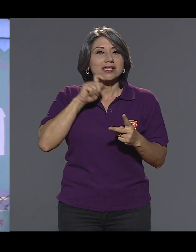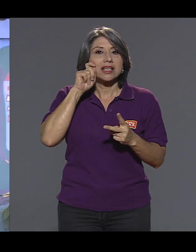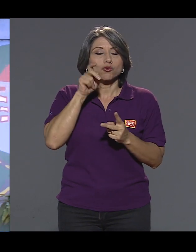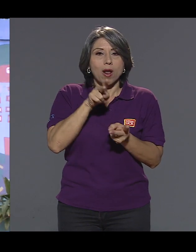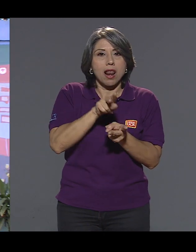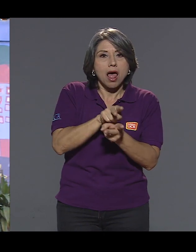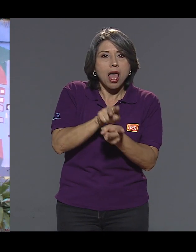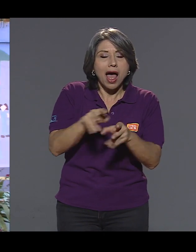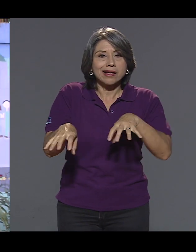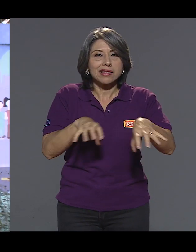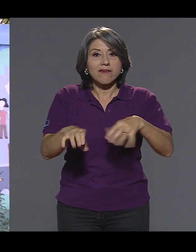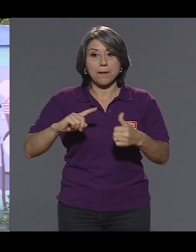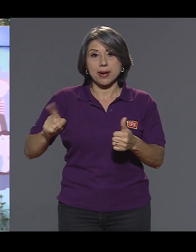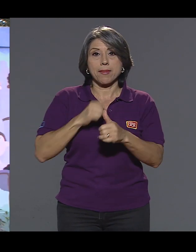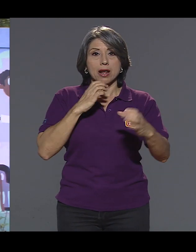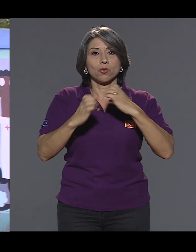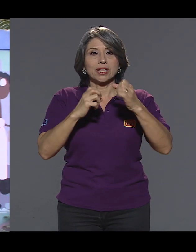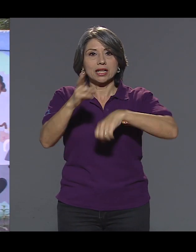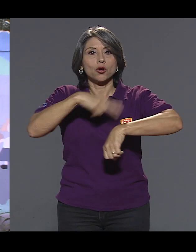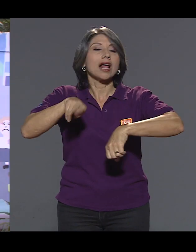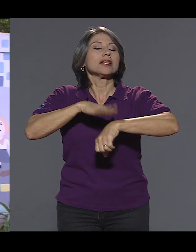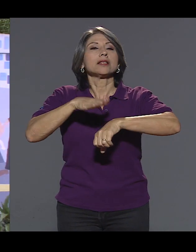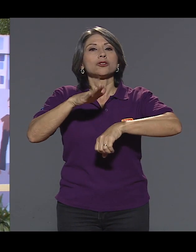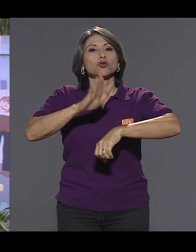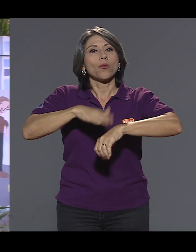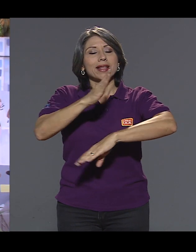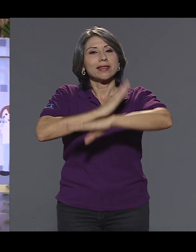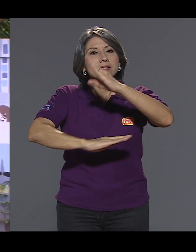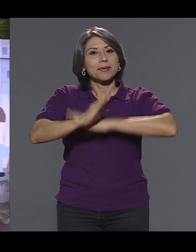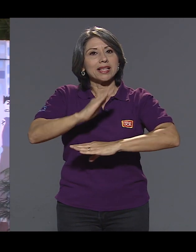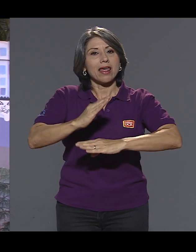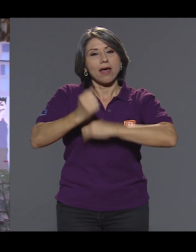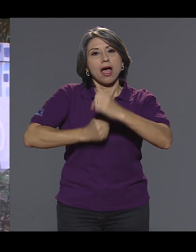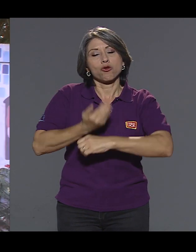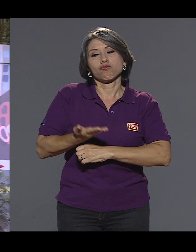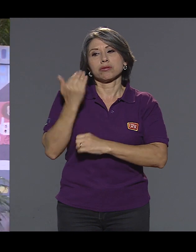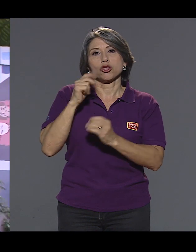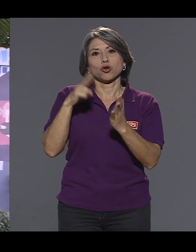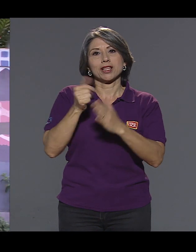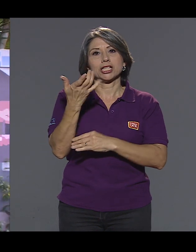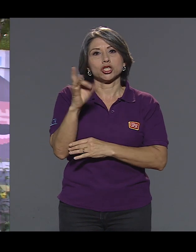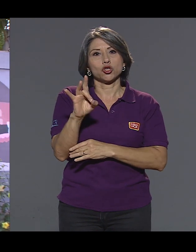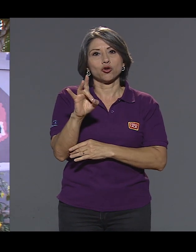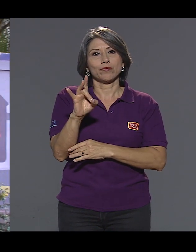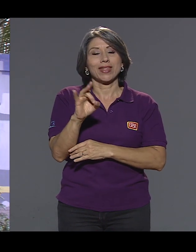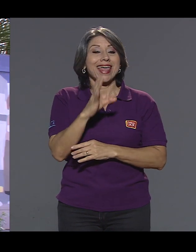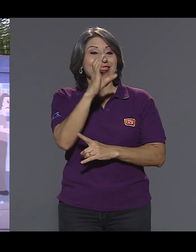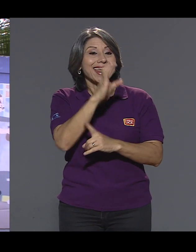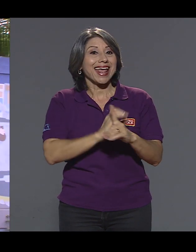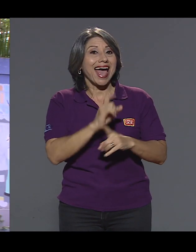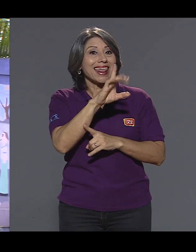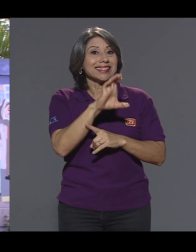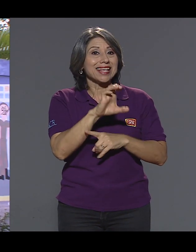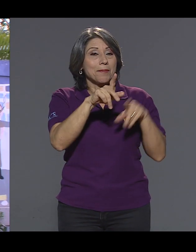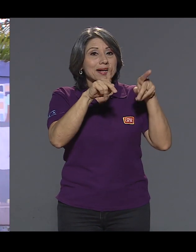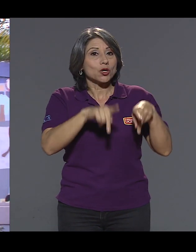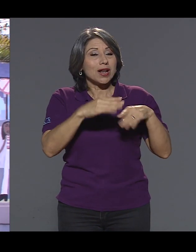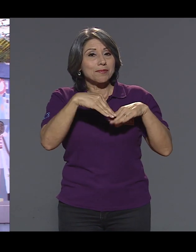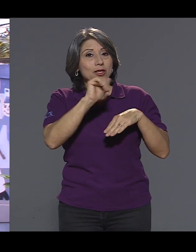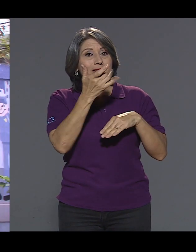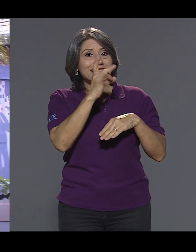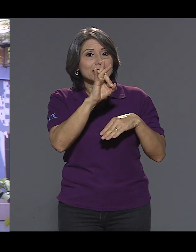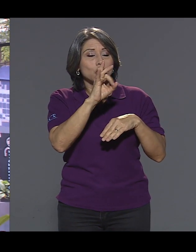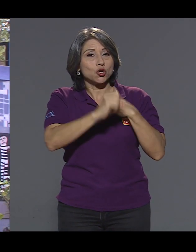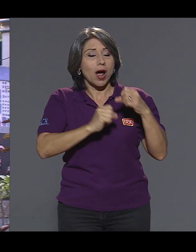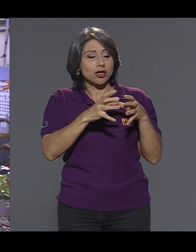la primera encuesta nacional sobre discapacidad realizada en 2018, solamente 4 de cada 100 personas mayores de 18